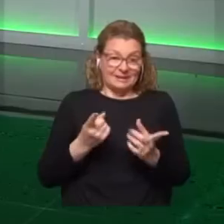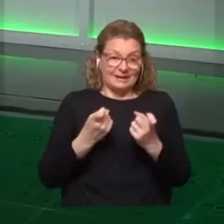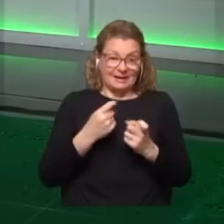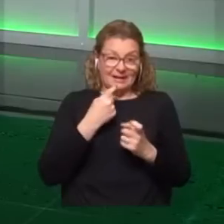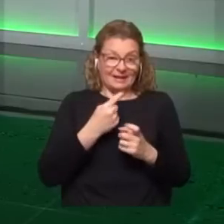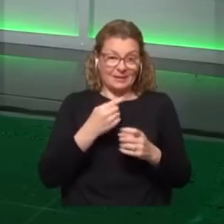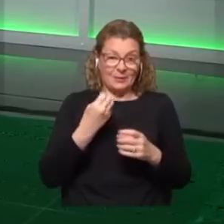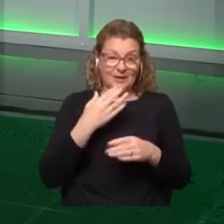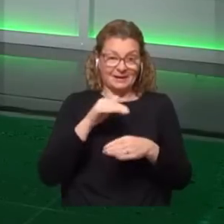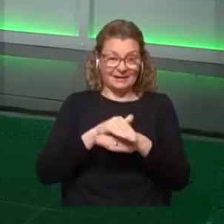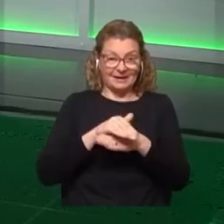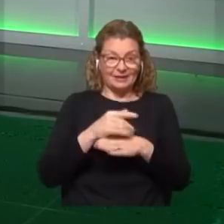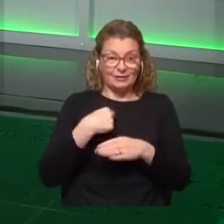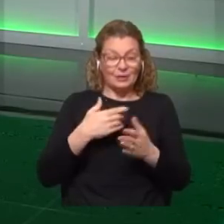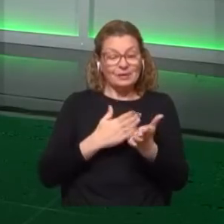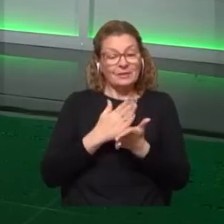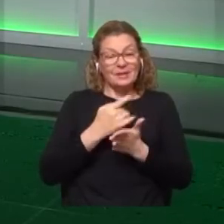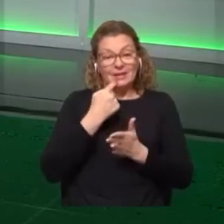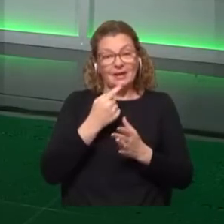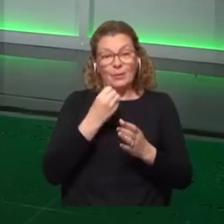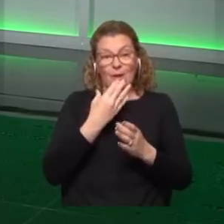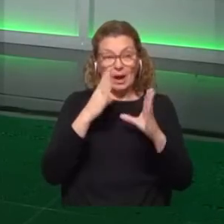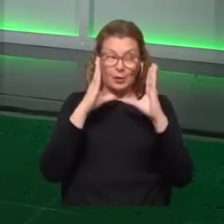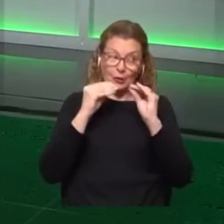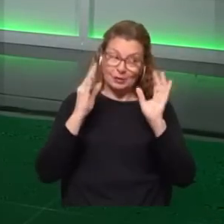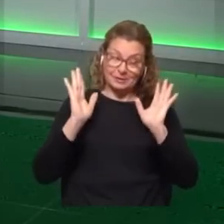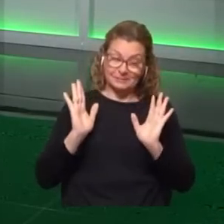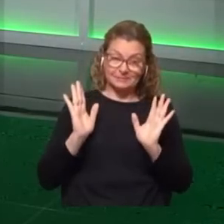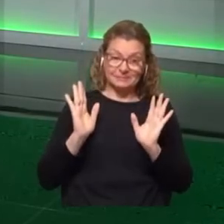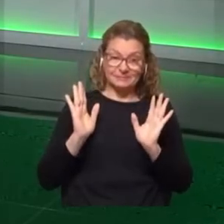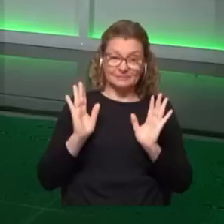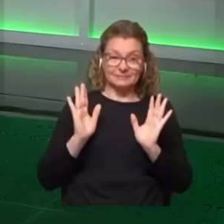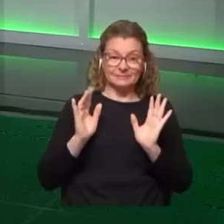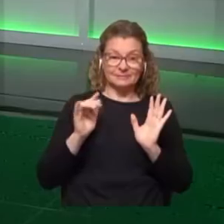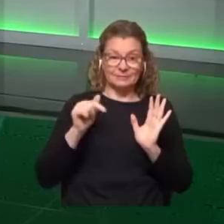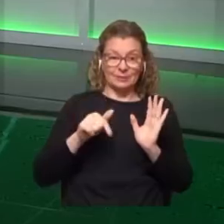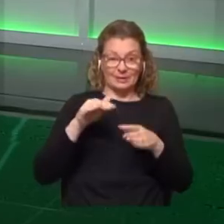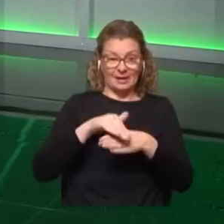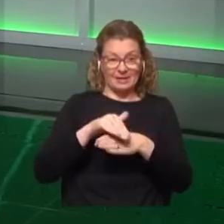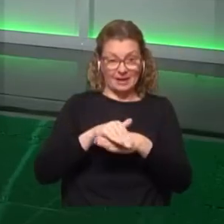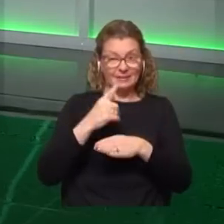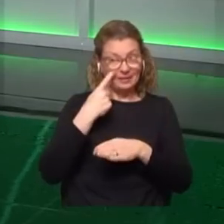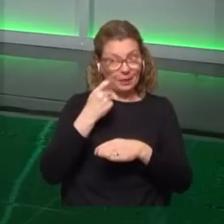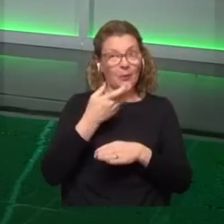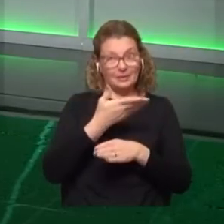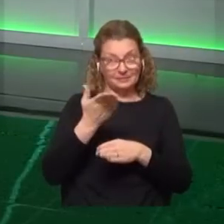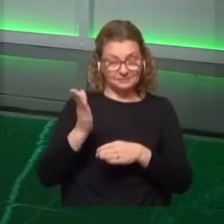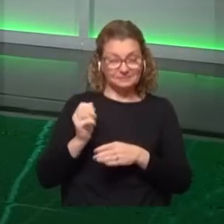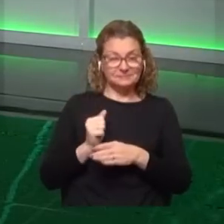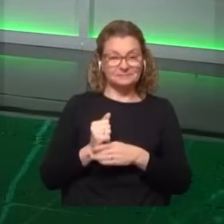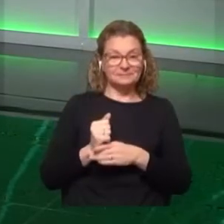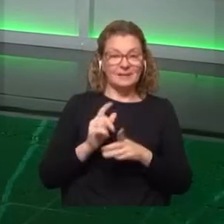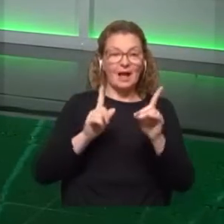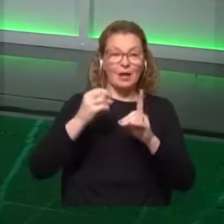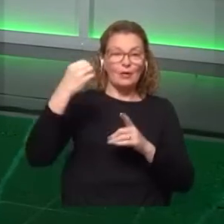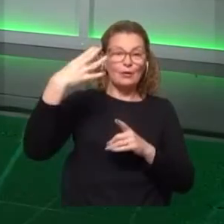buenas tardes lo negué todo este tiempo y ahora al fin lo logré Y es de tarde y se nota todavía algo